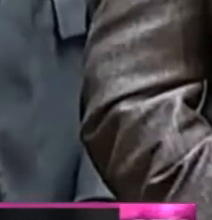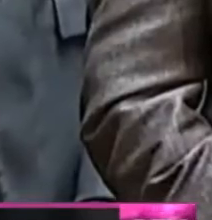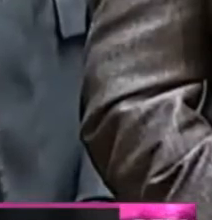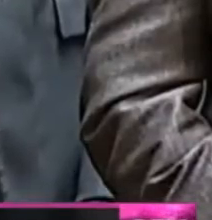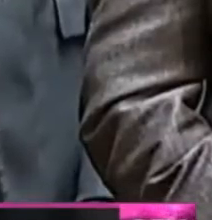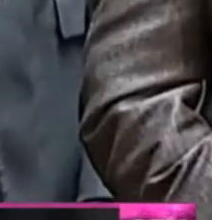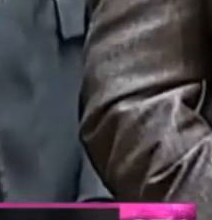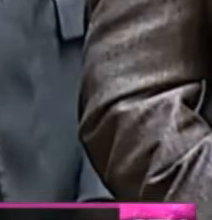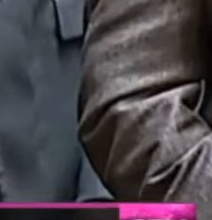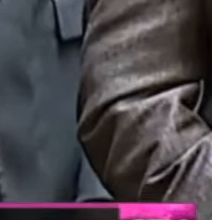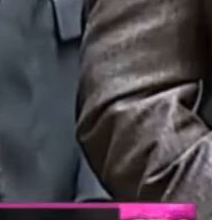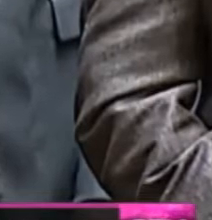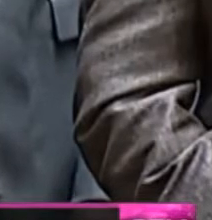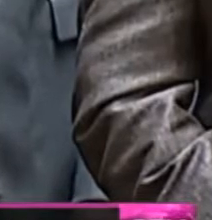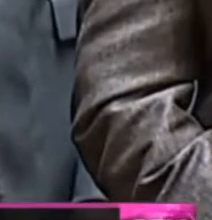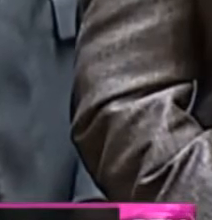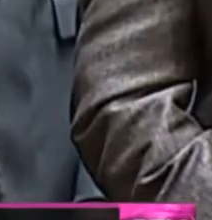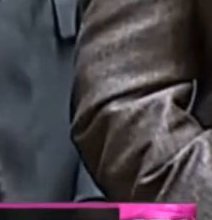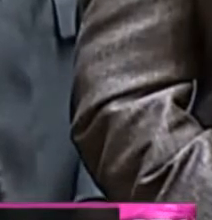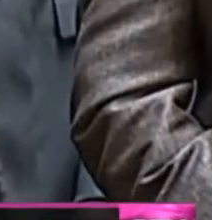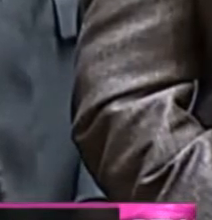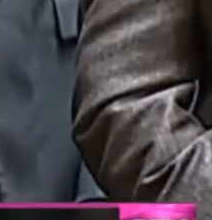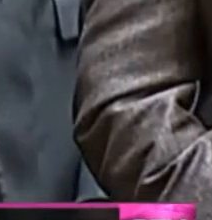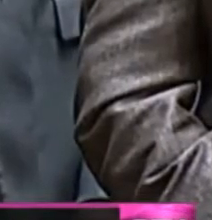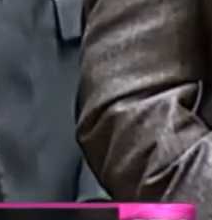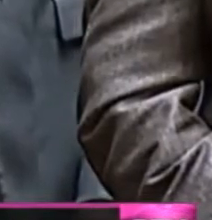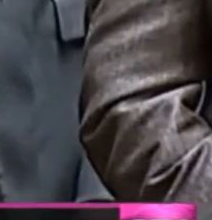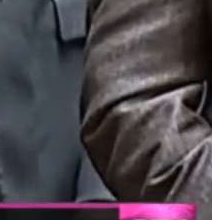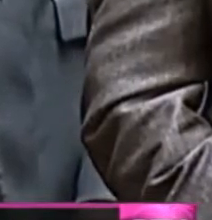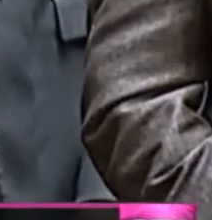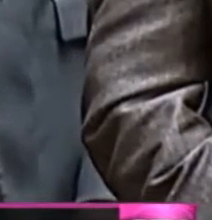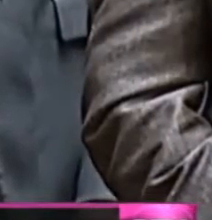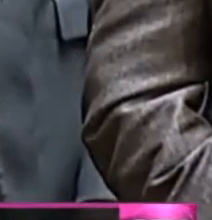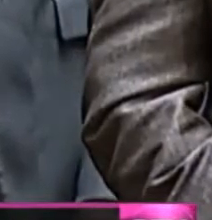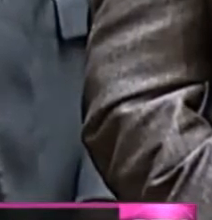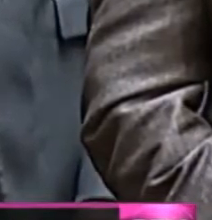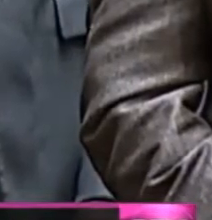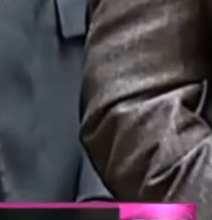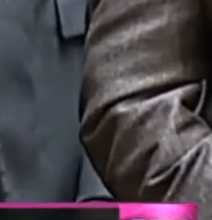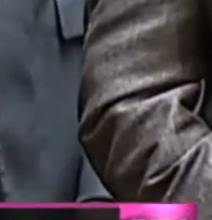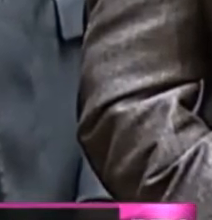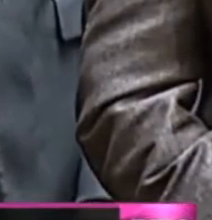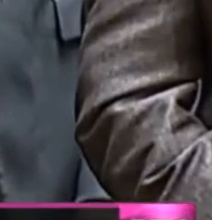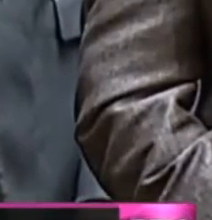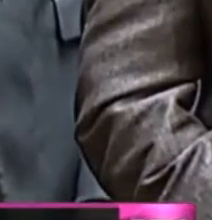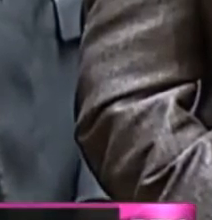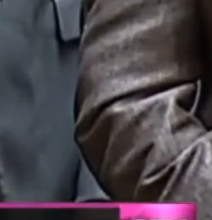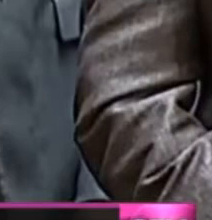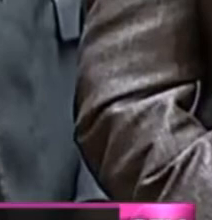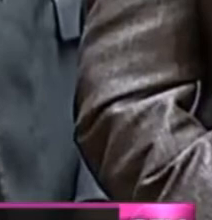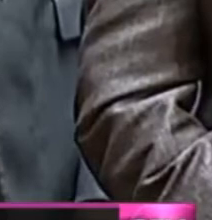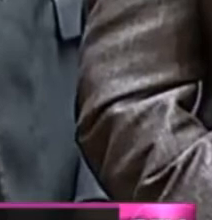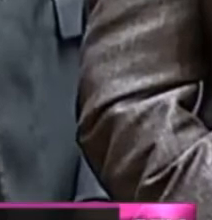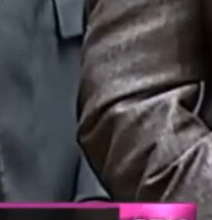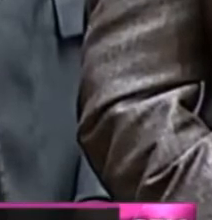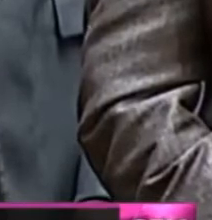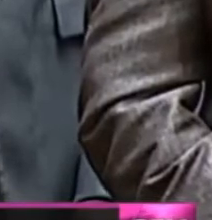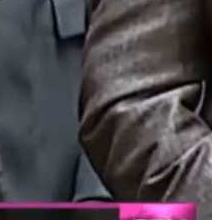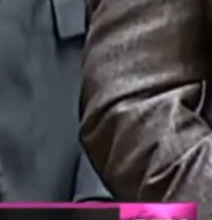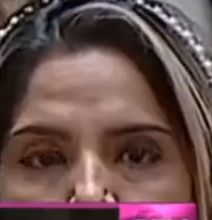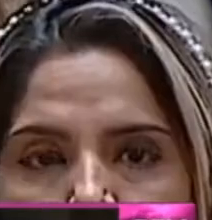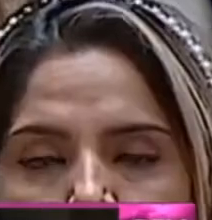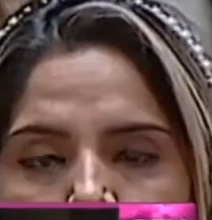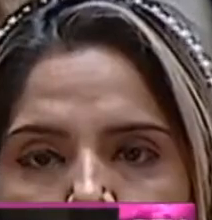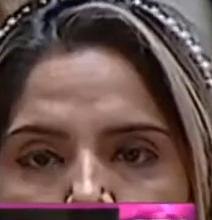bori, haiko, pa, te tetana neta, arembarabiki pegua, haiko, cua, araeta, ya, ya, ya, ya, jabarupi, je cuaño, cua, bono neta, un bori, ya, o pa, te